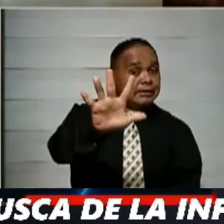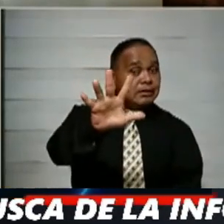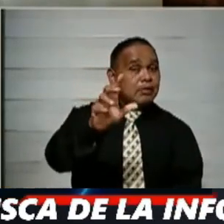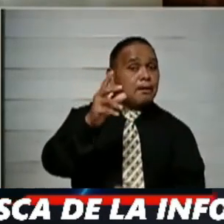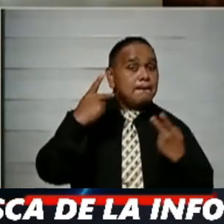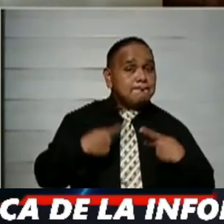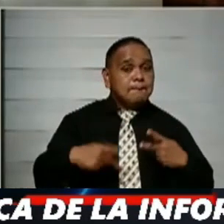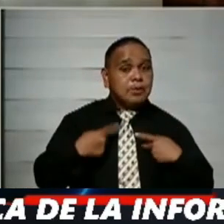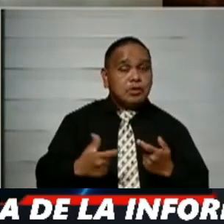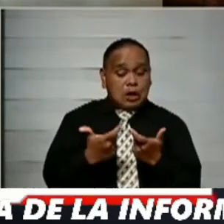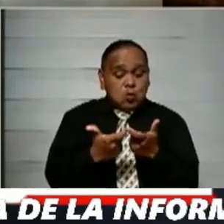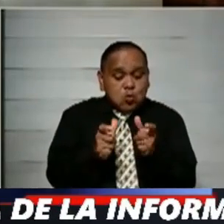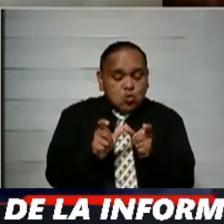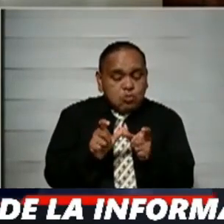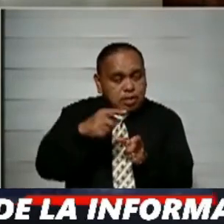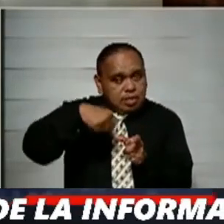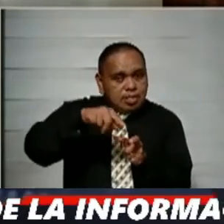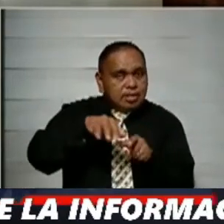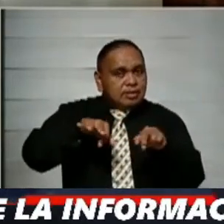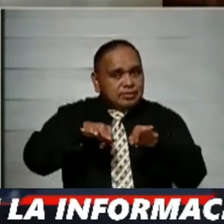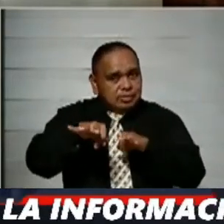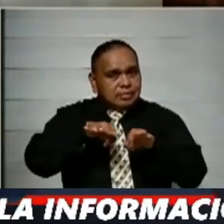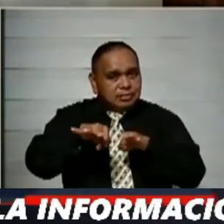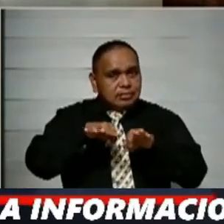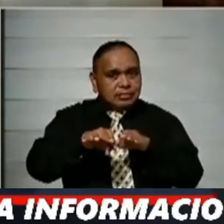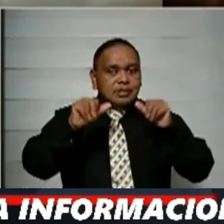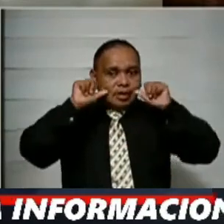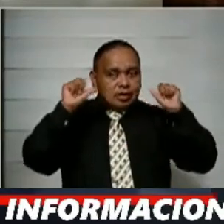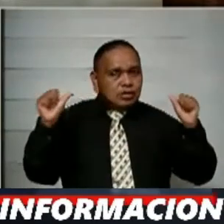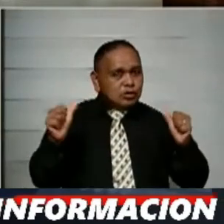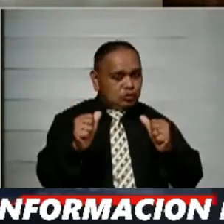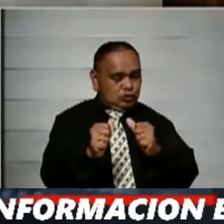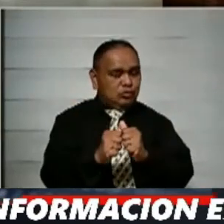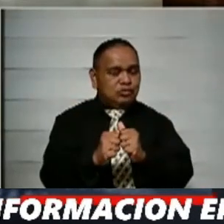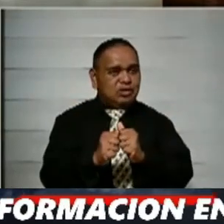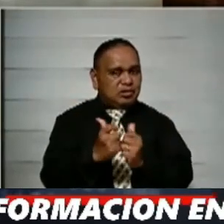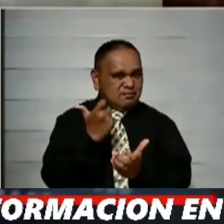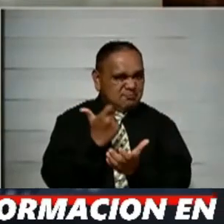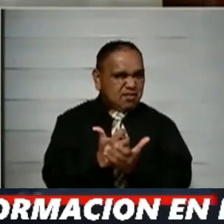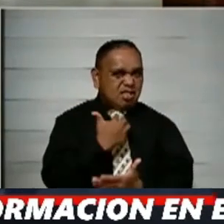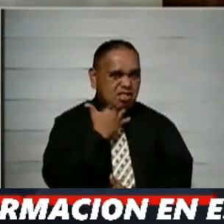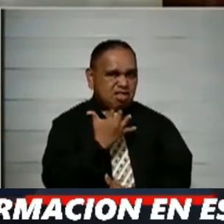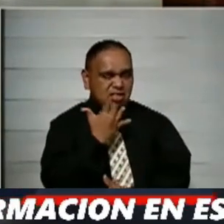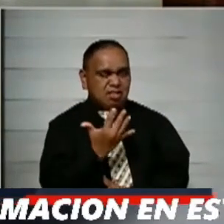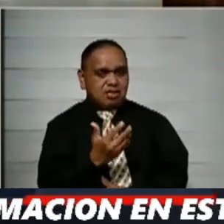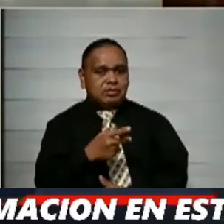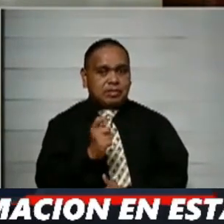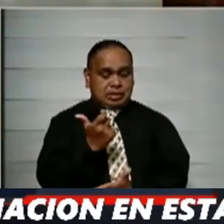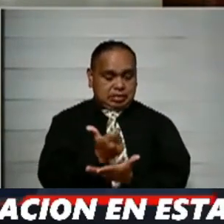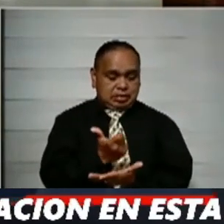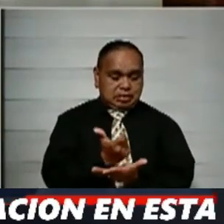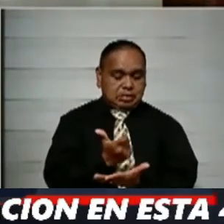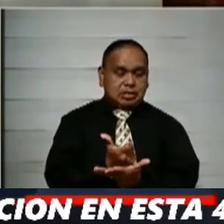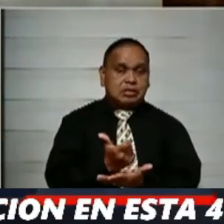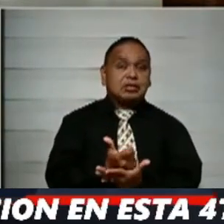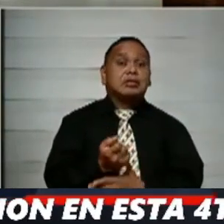grupito efectivamente que ahí trabajan en asociación delictuosa, yo diría, y que con ese dinero a la